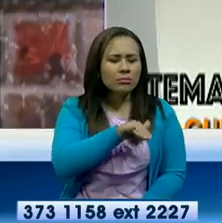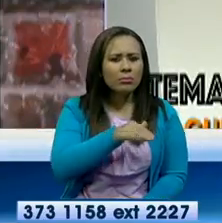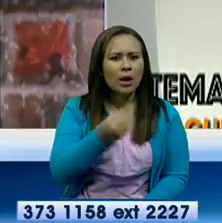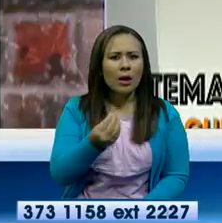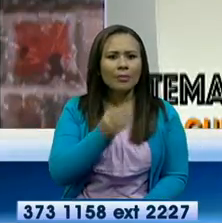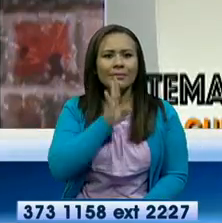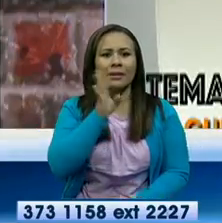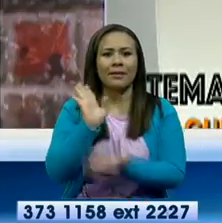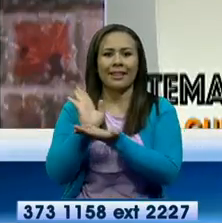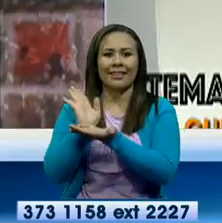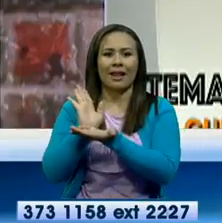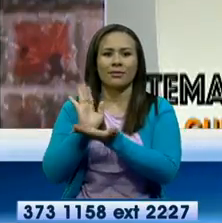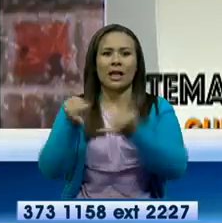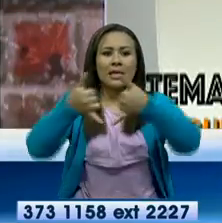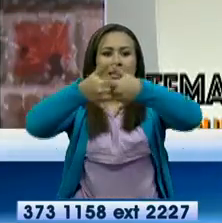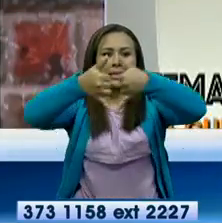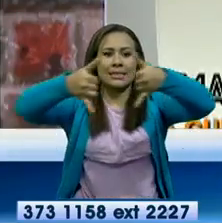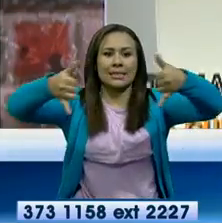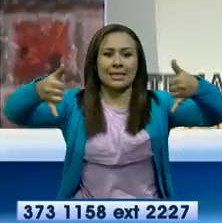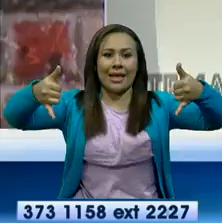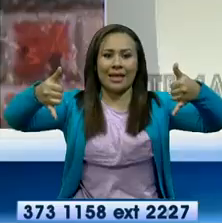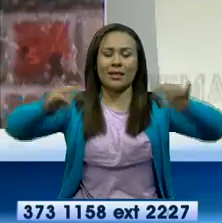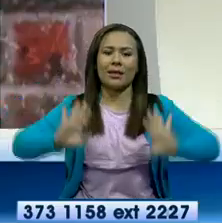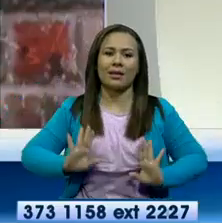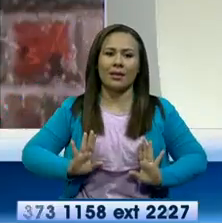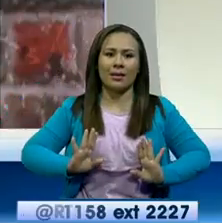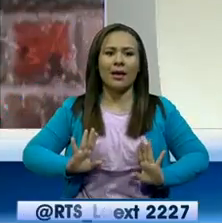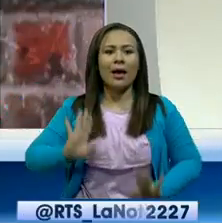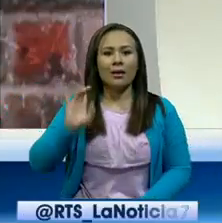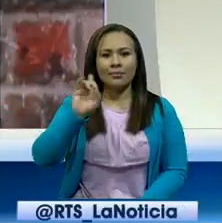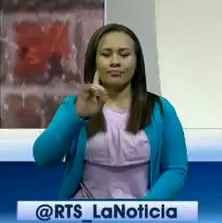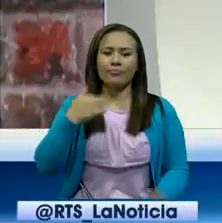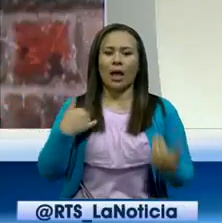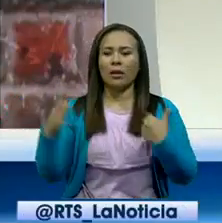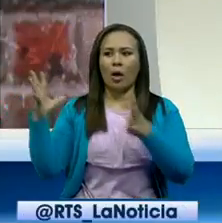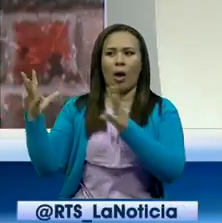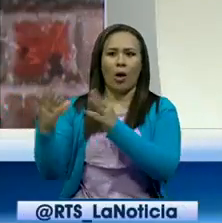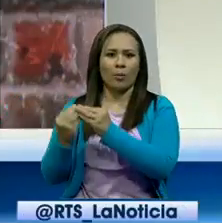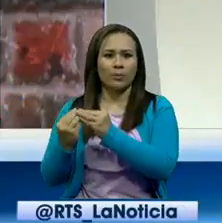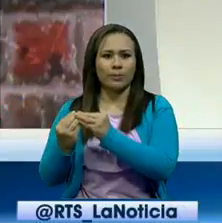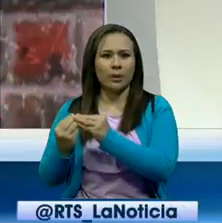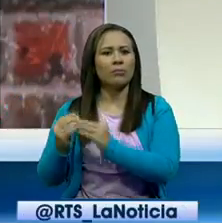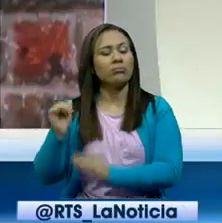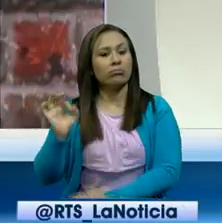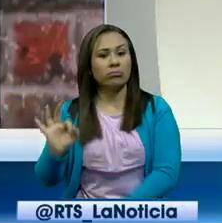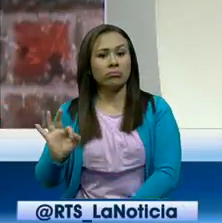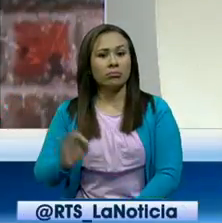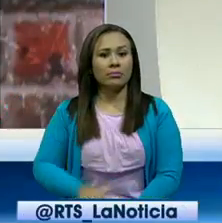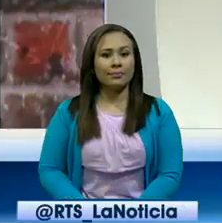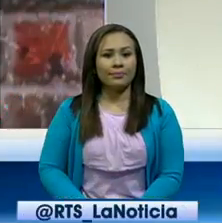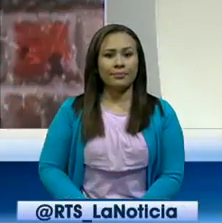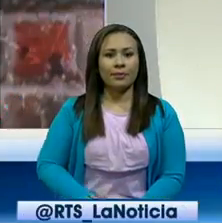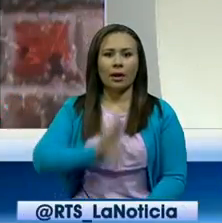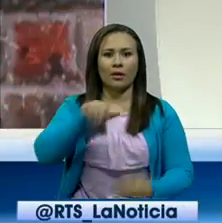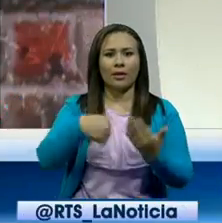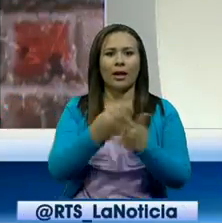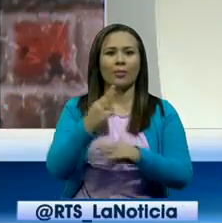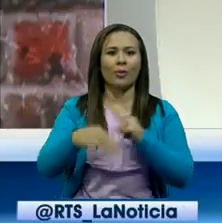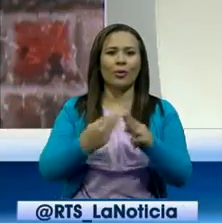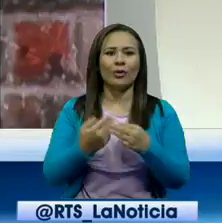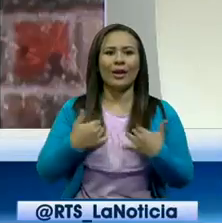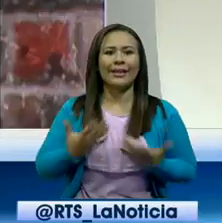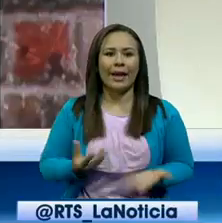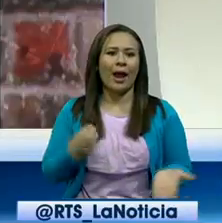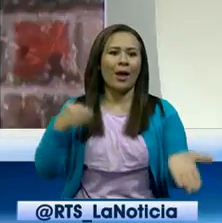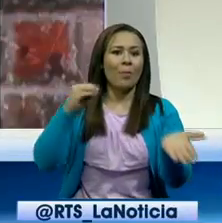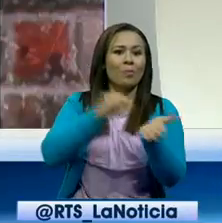la televisión desde el cine que en definitiva es la misma la actuación es una sola los códigos cambian obviamente y todo el mundo quiere actuar y